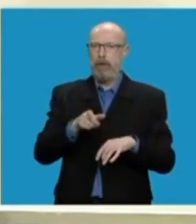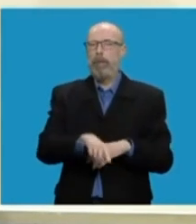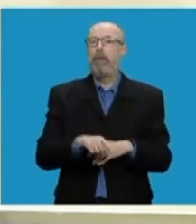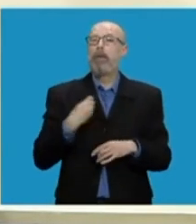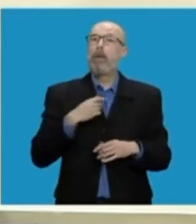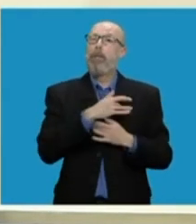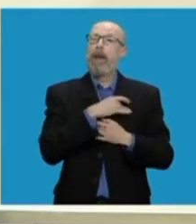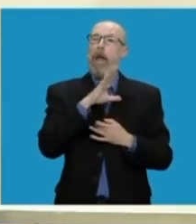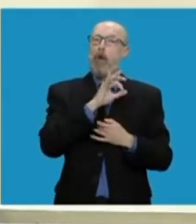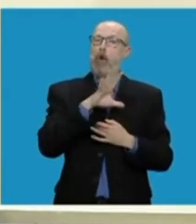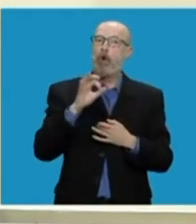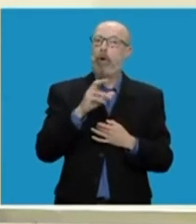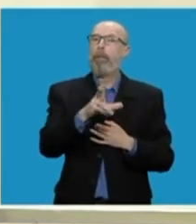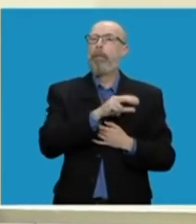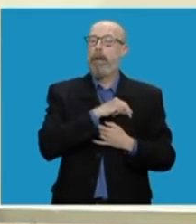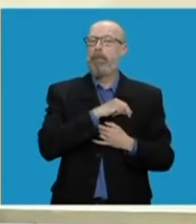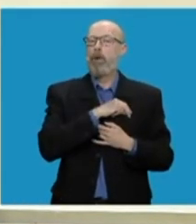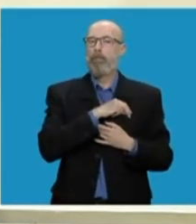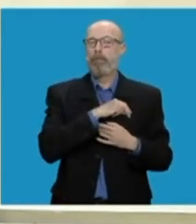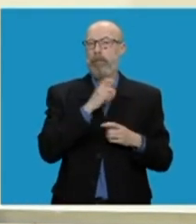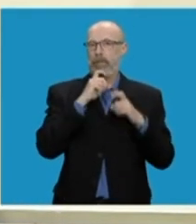premio al periodismo digital, que nos ofrece